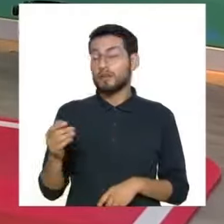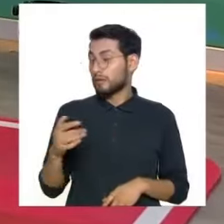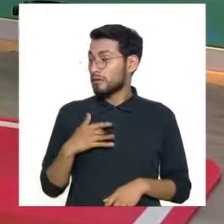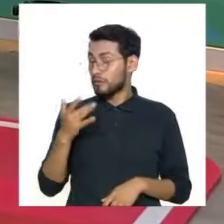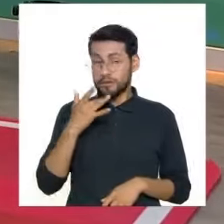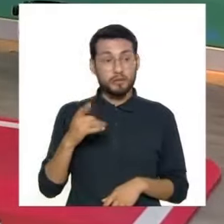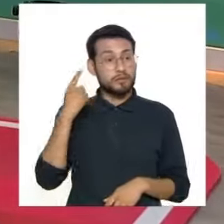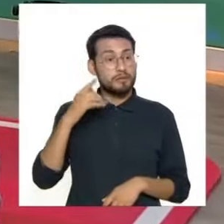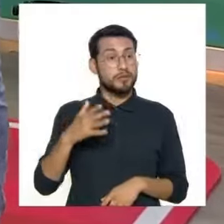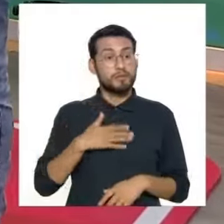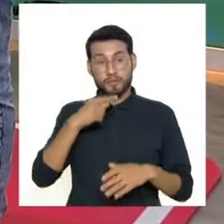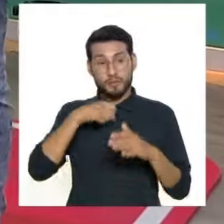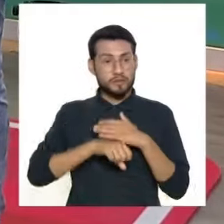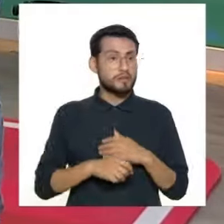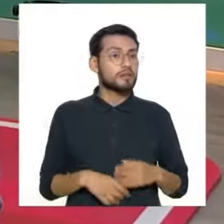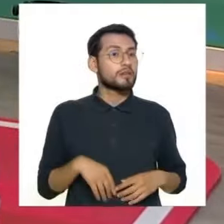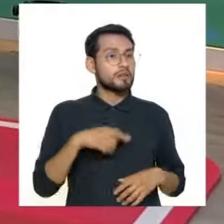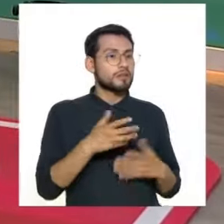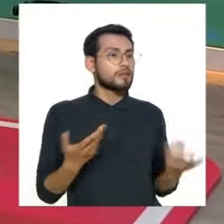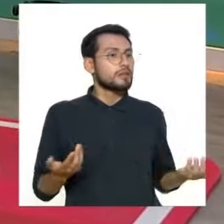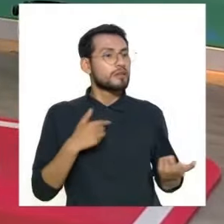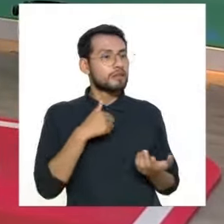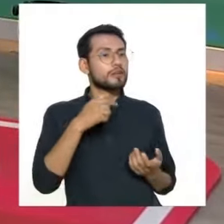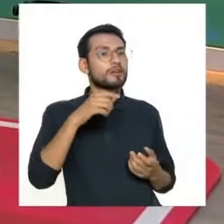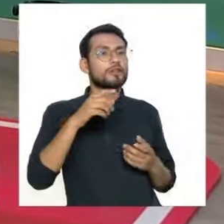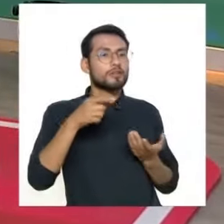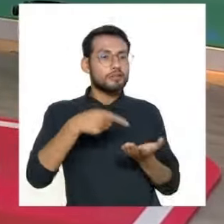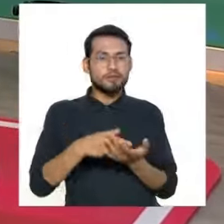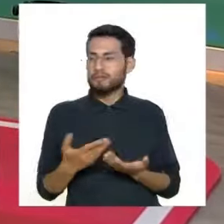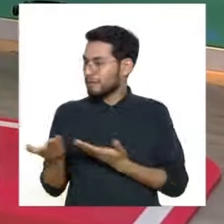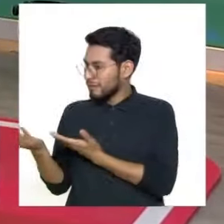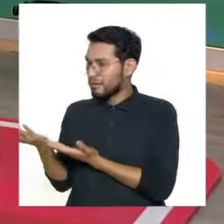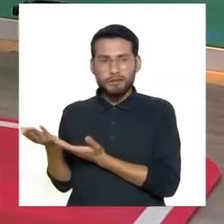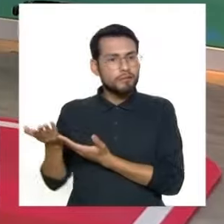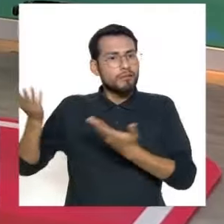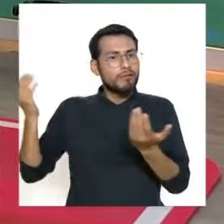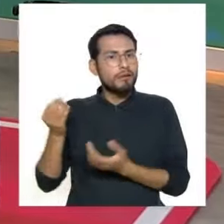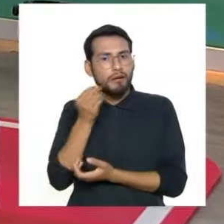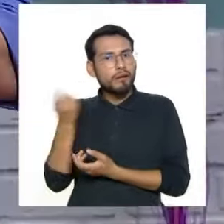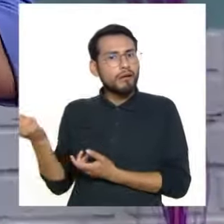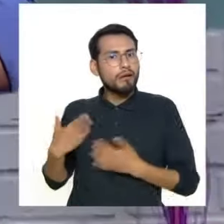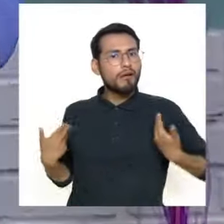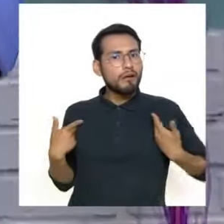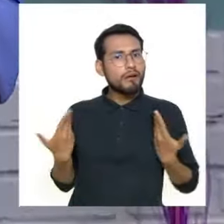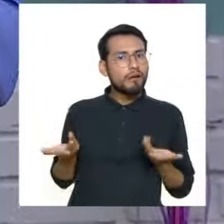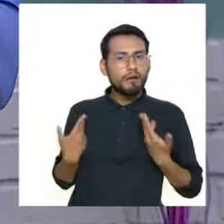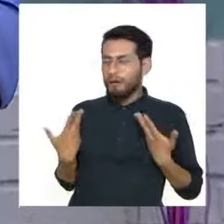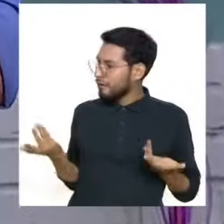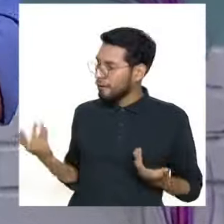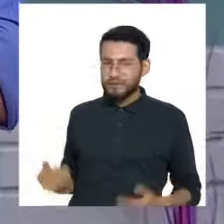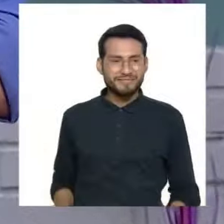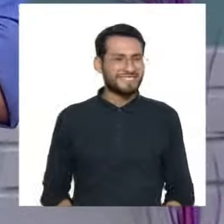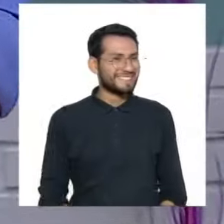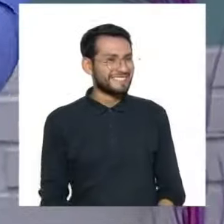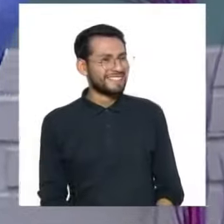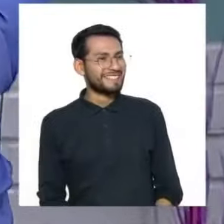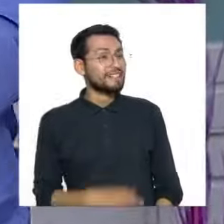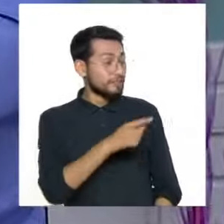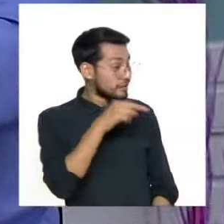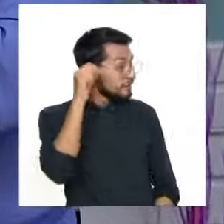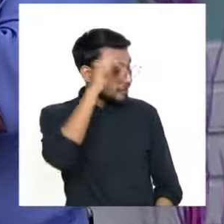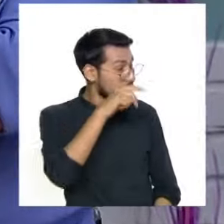chicos hamburguesa de perico y naget de trucha Este es de trucha exactamente es rico Así es para tu